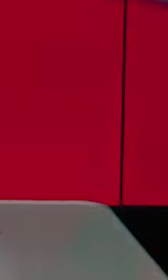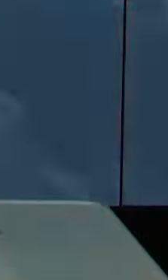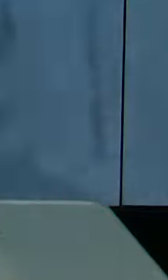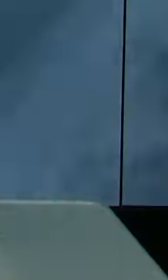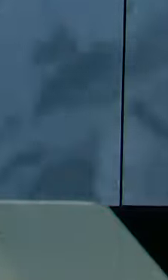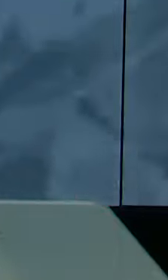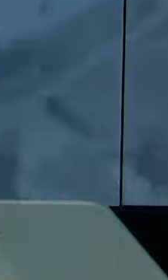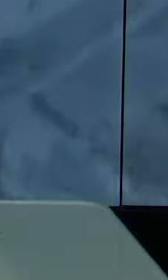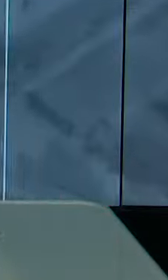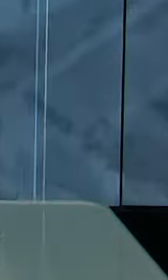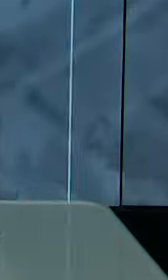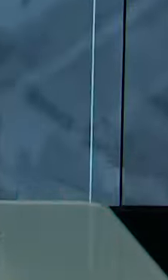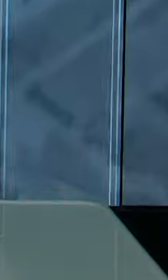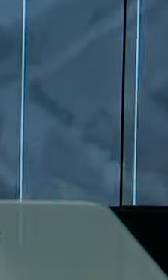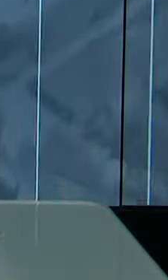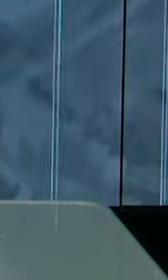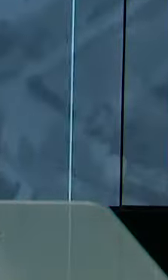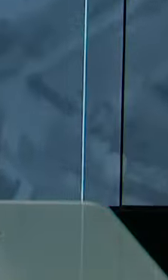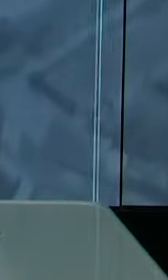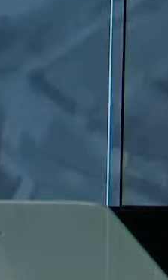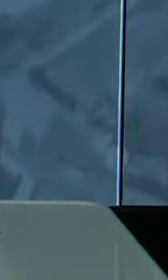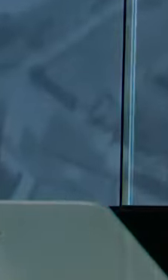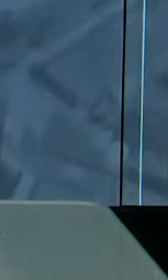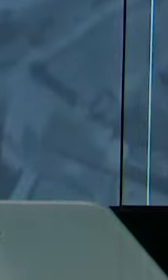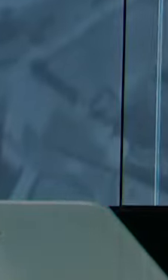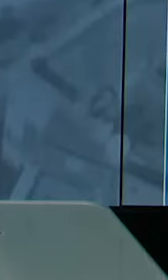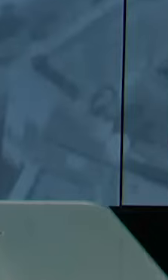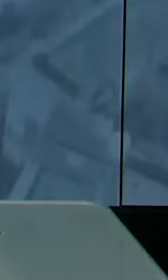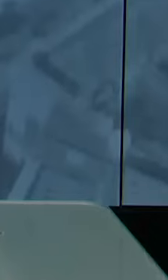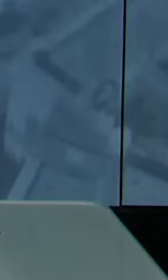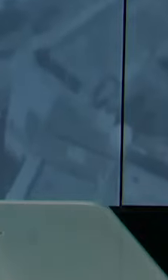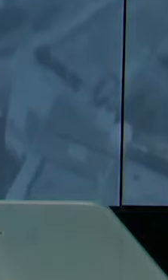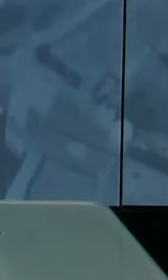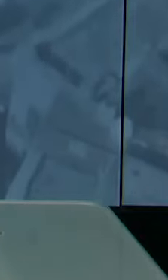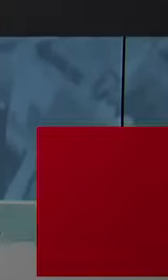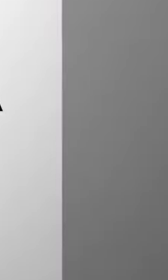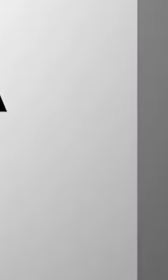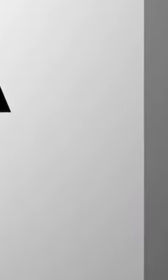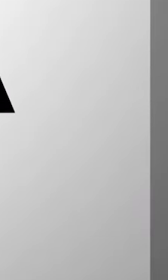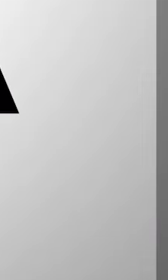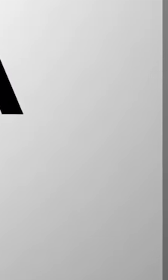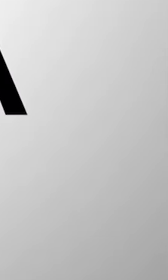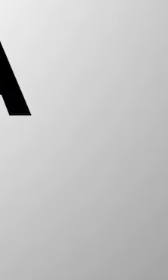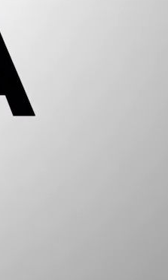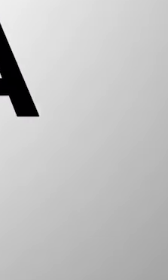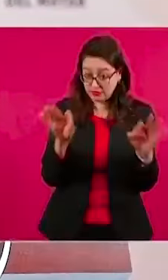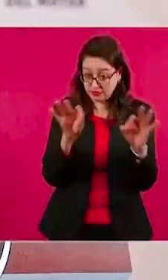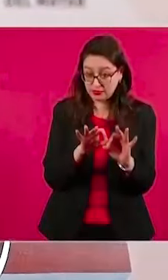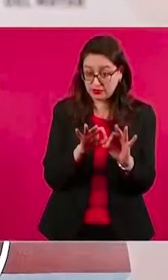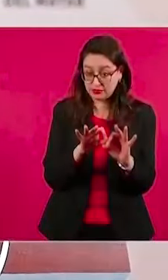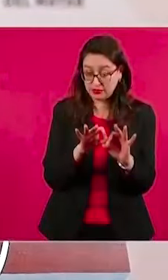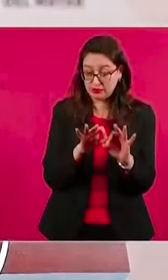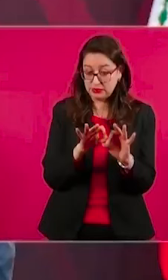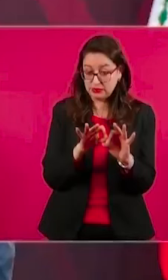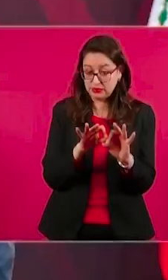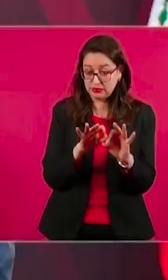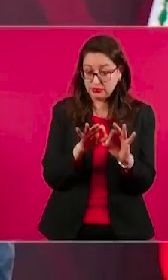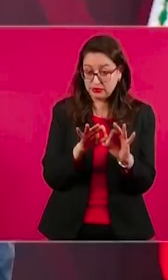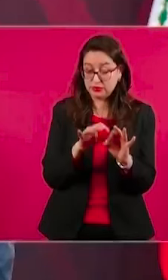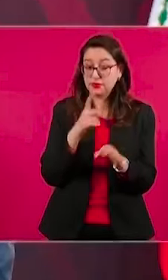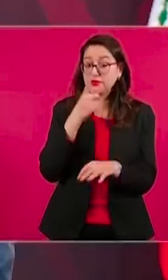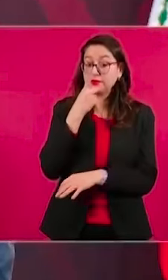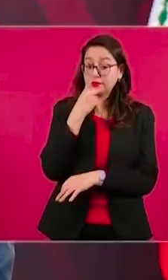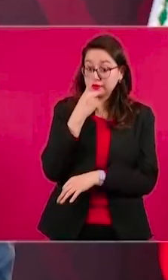tema de la falta de agua como una bandera política con fines elector no puedo dejar